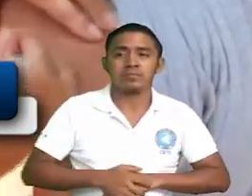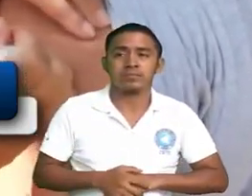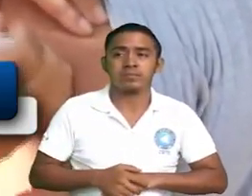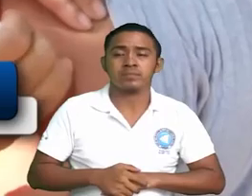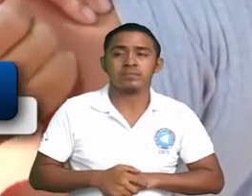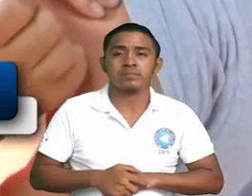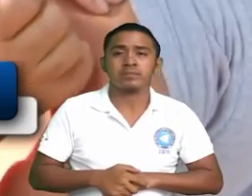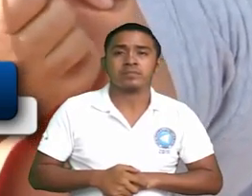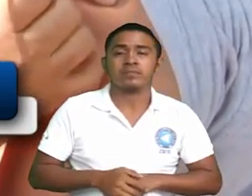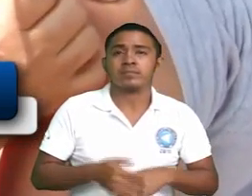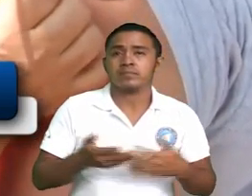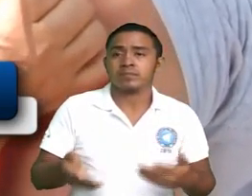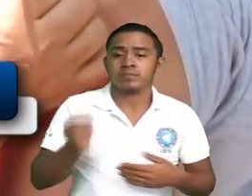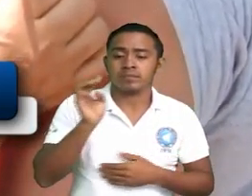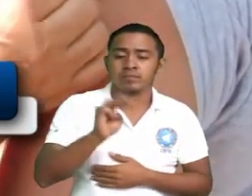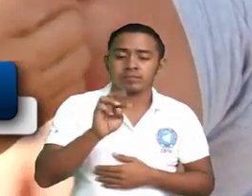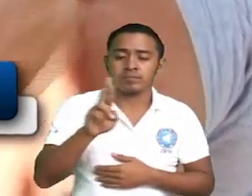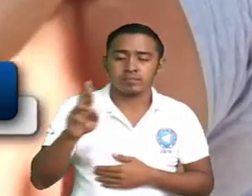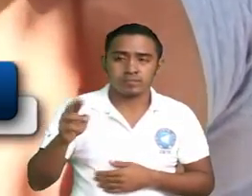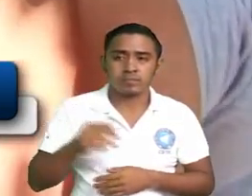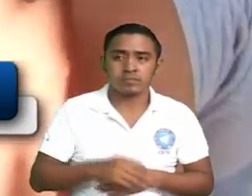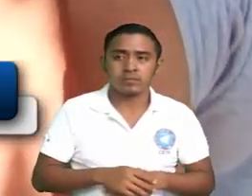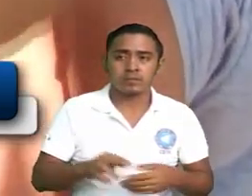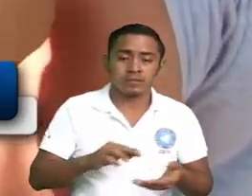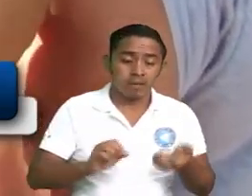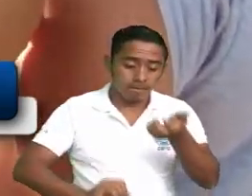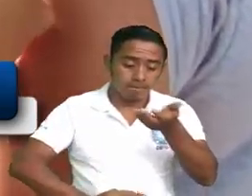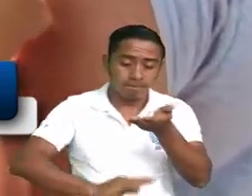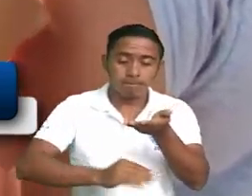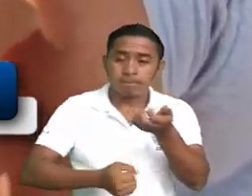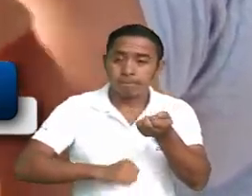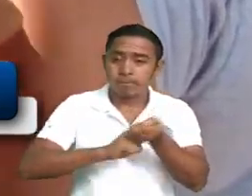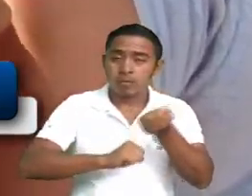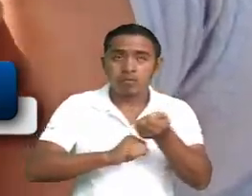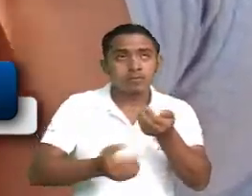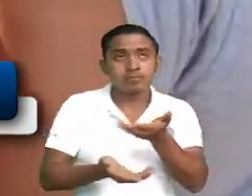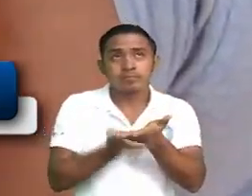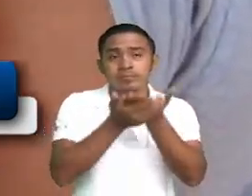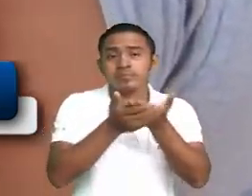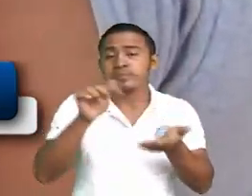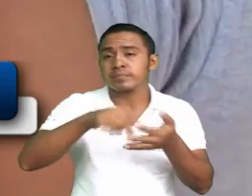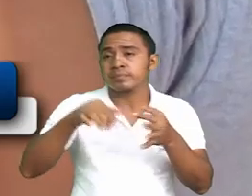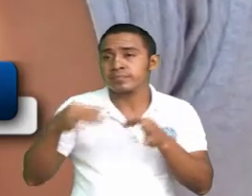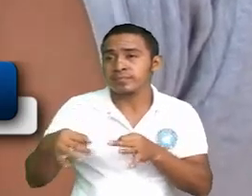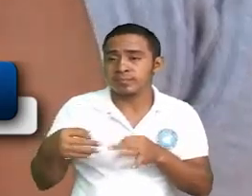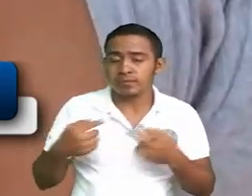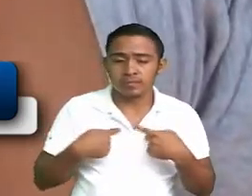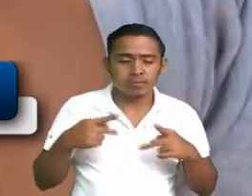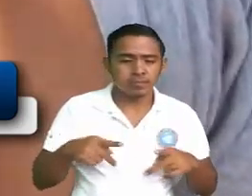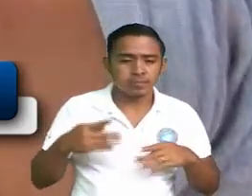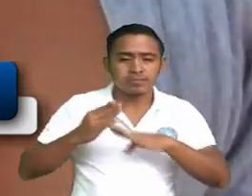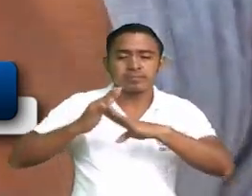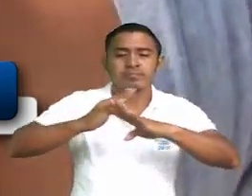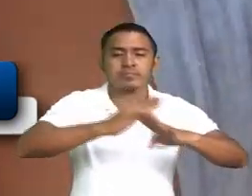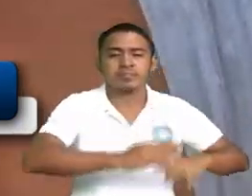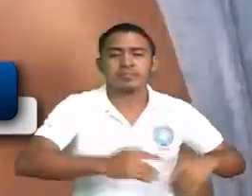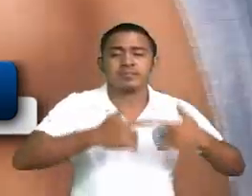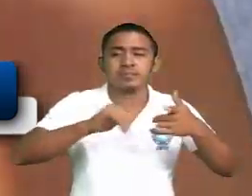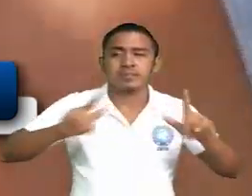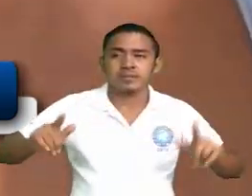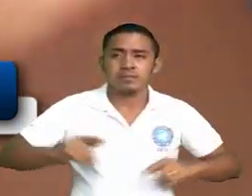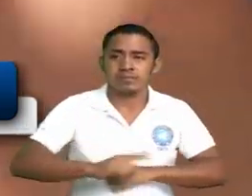Entonces, prácticamente, la MR es un refuerzo adicional para que nosotros, como personas, estemos inmunizadas. Entonces,